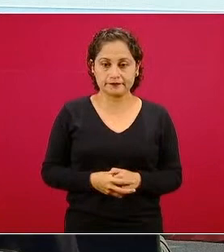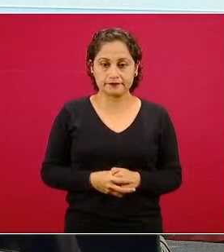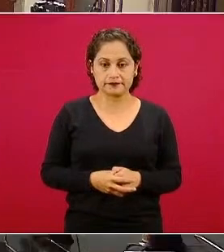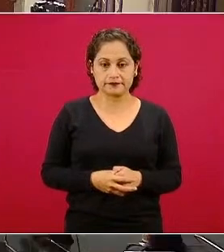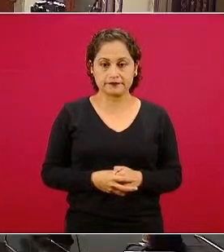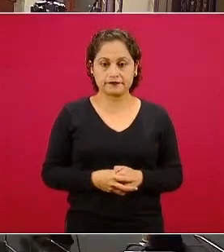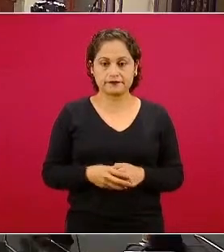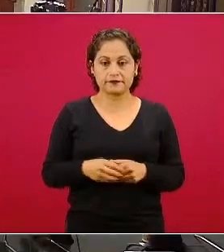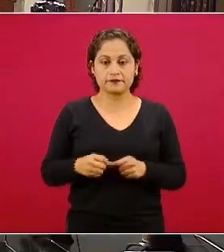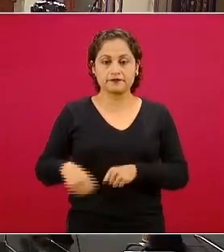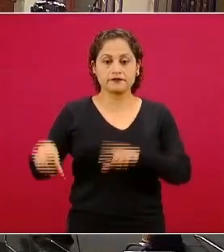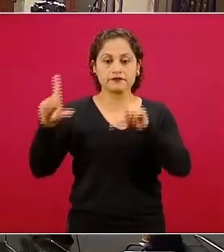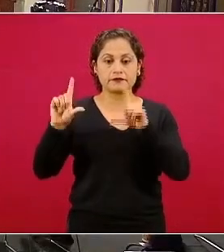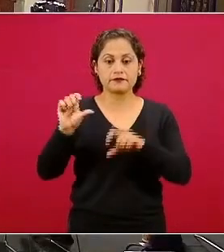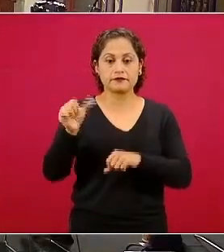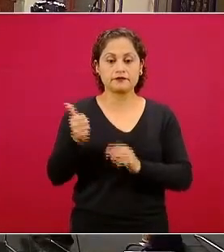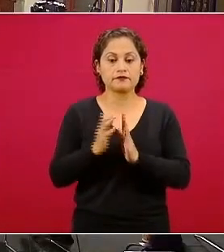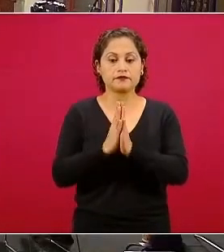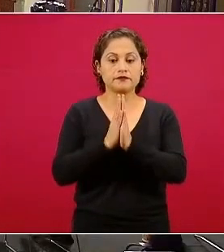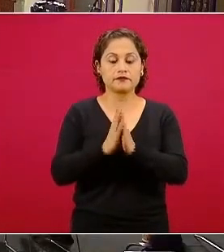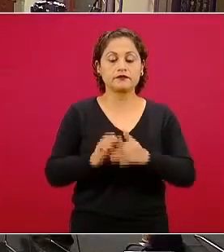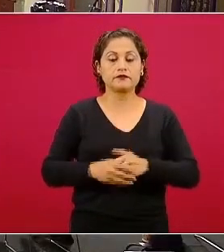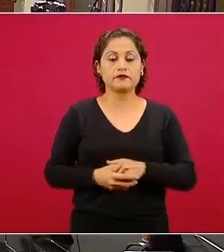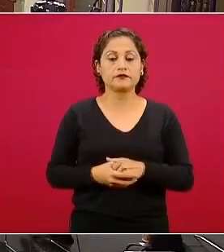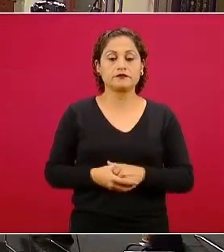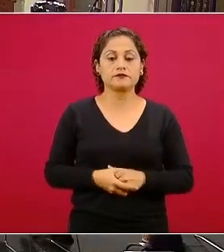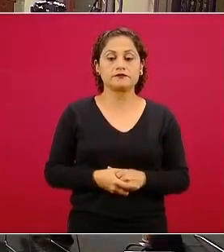¿Me dan la siguiente?